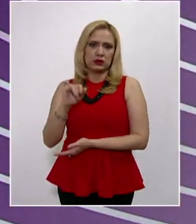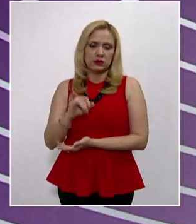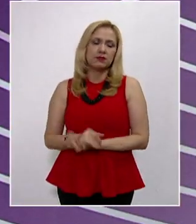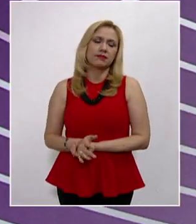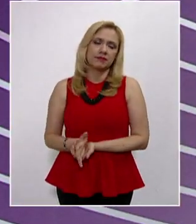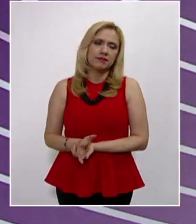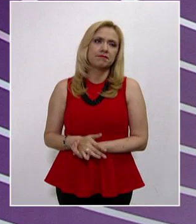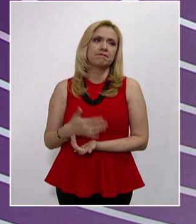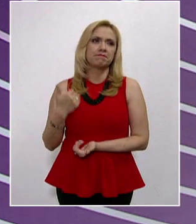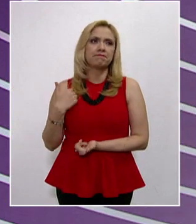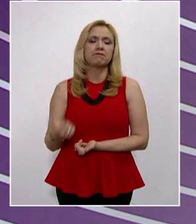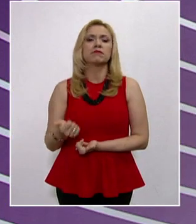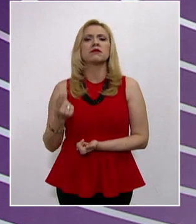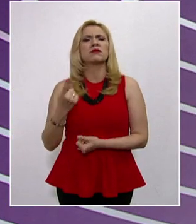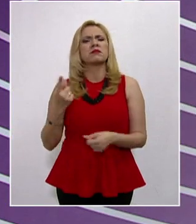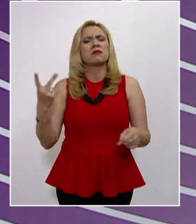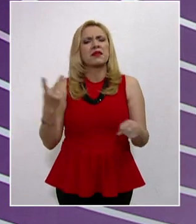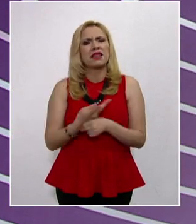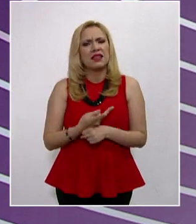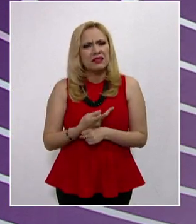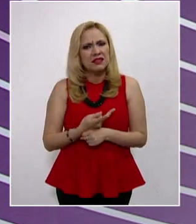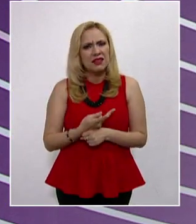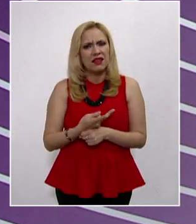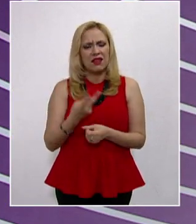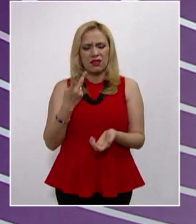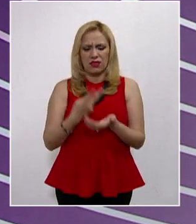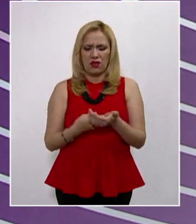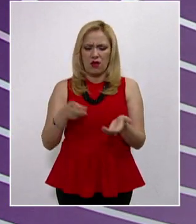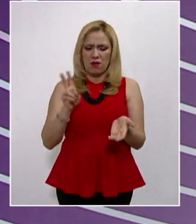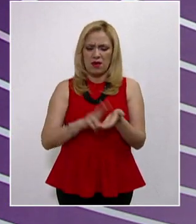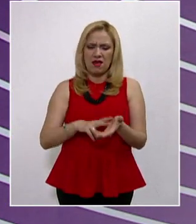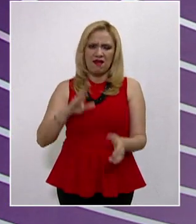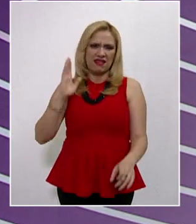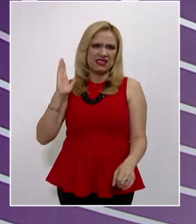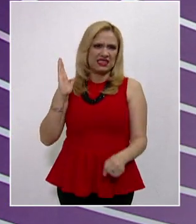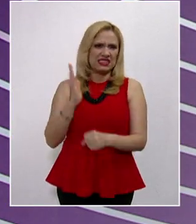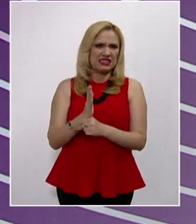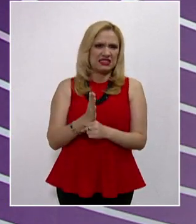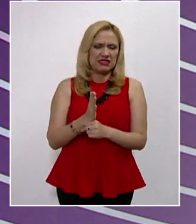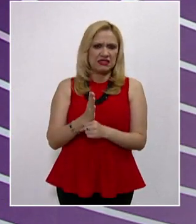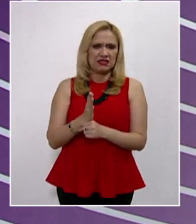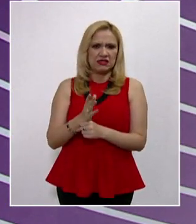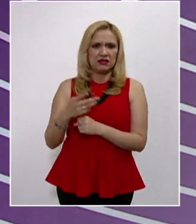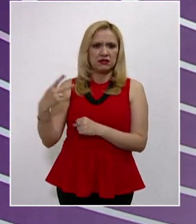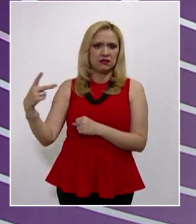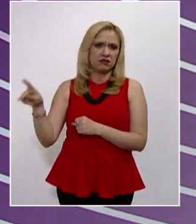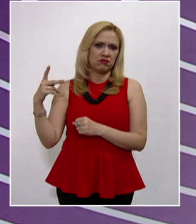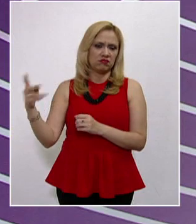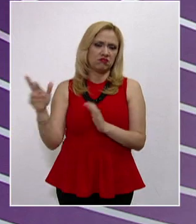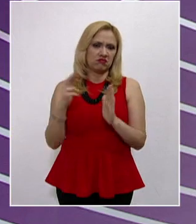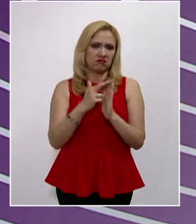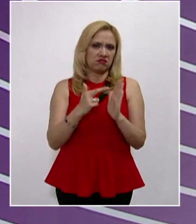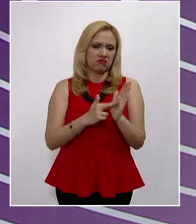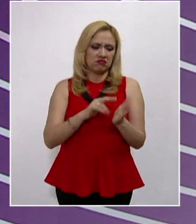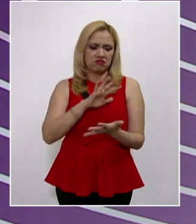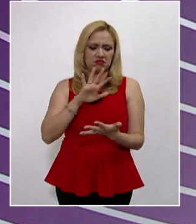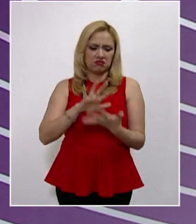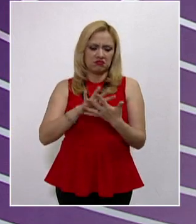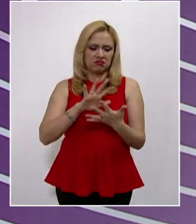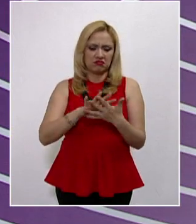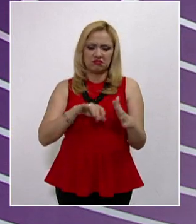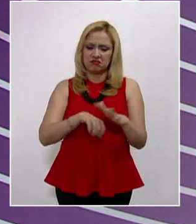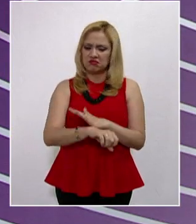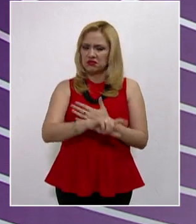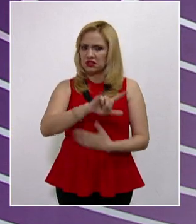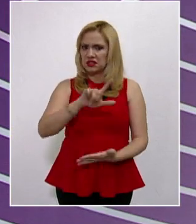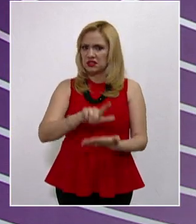con estos delitos que están como doblemente tipificados, ¿no? Tipificados en el Código Penal Militar y también